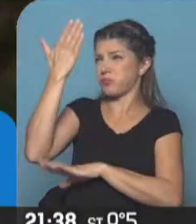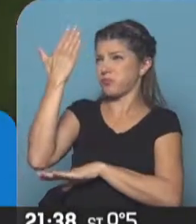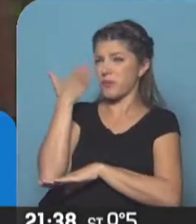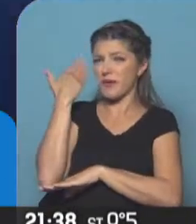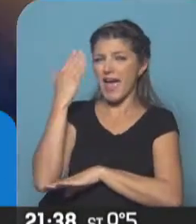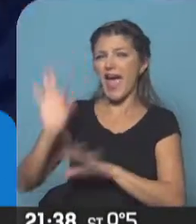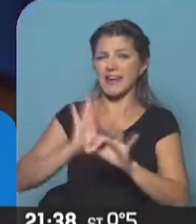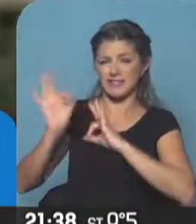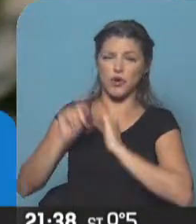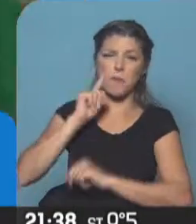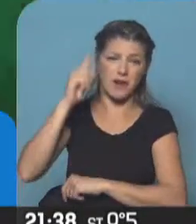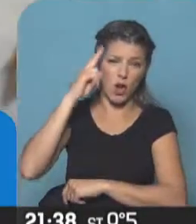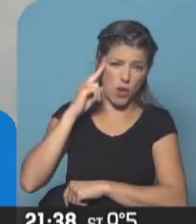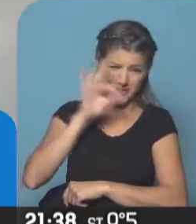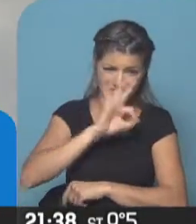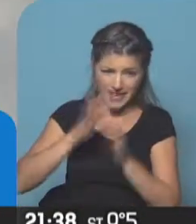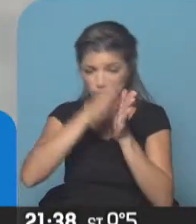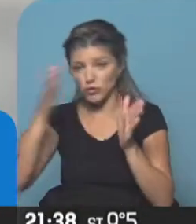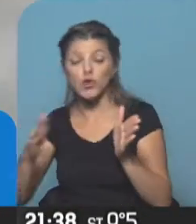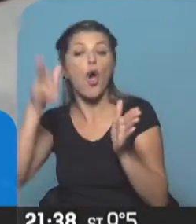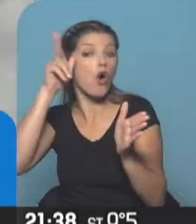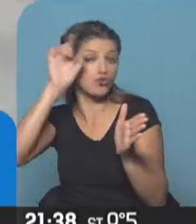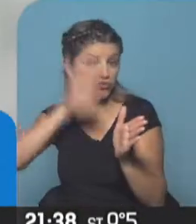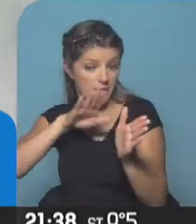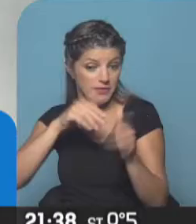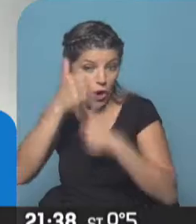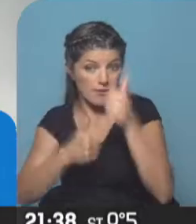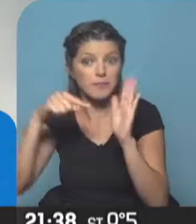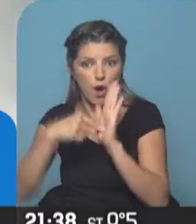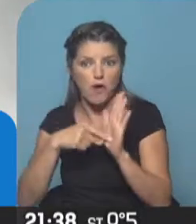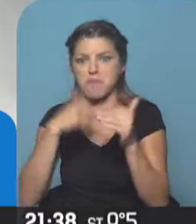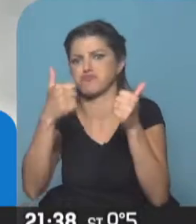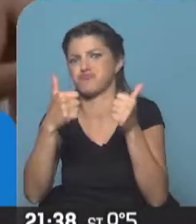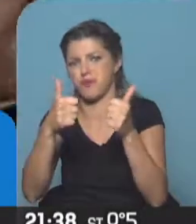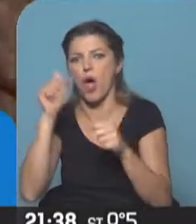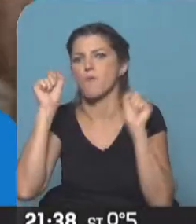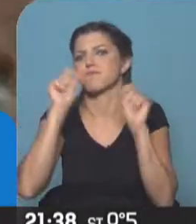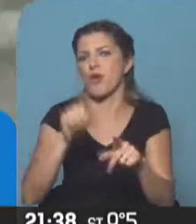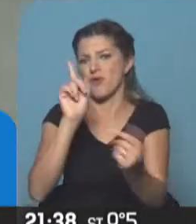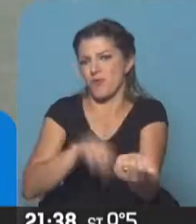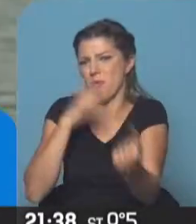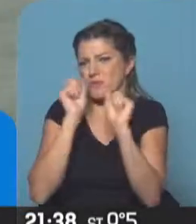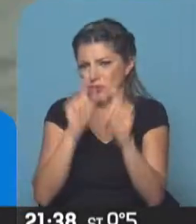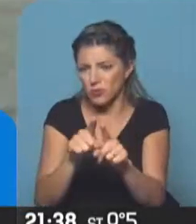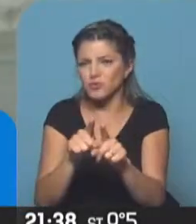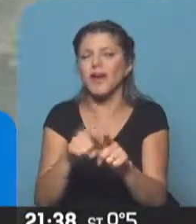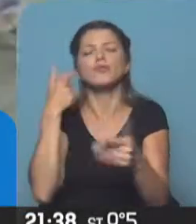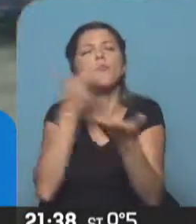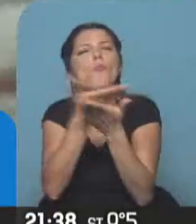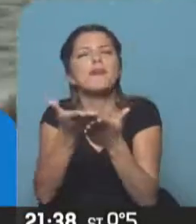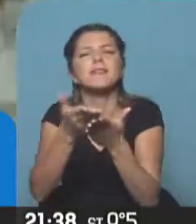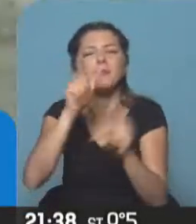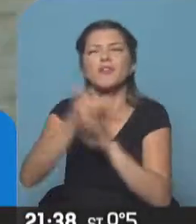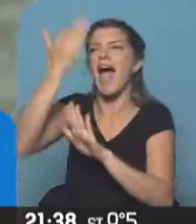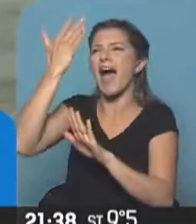con 8 competidores nada más y se convirtió ahora en el evento de la región, con testimonios de los cofundadores, historiadores, nadadores de antes y de